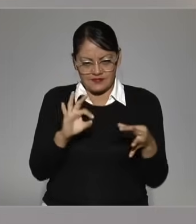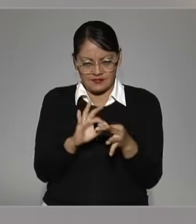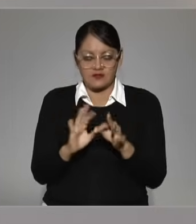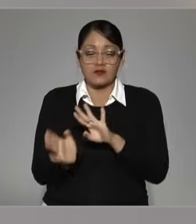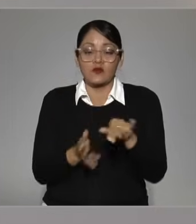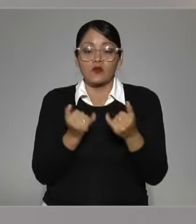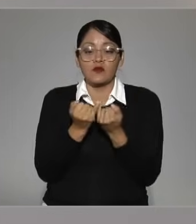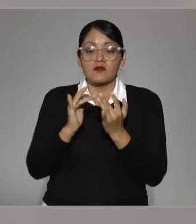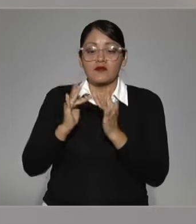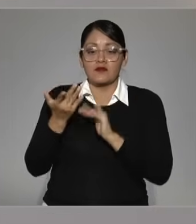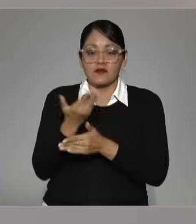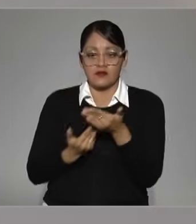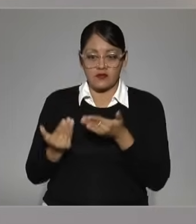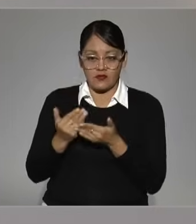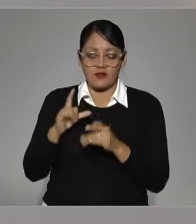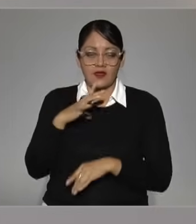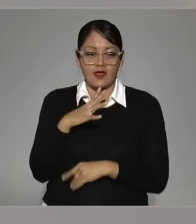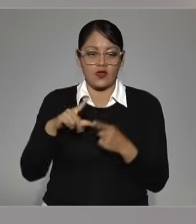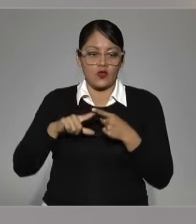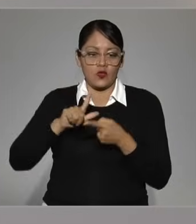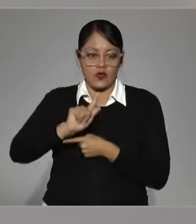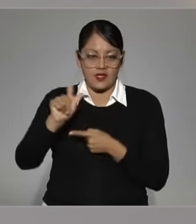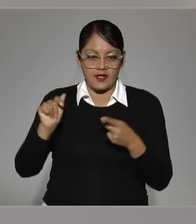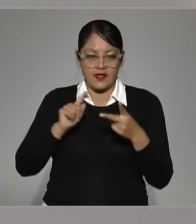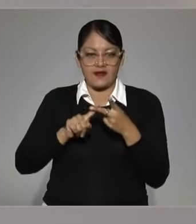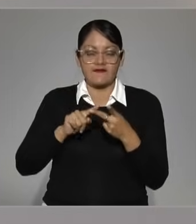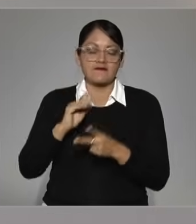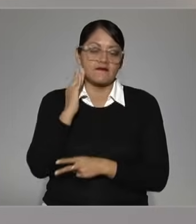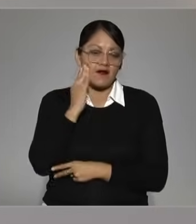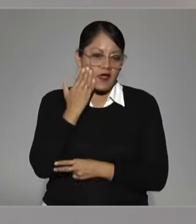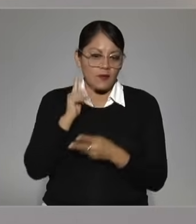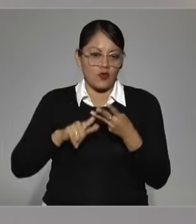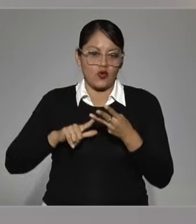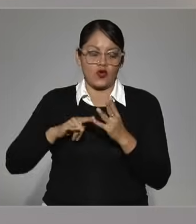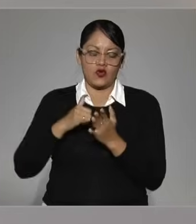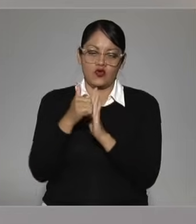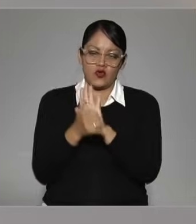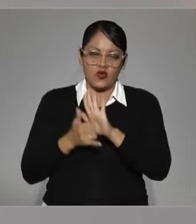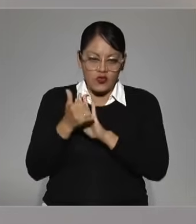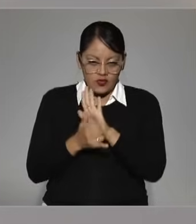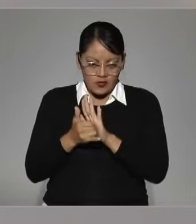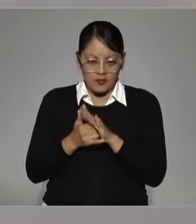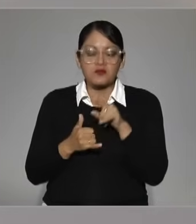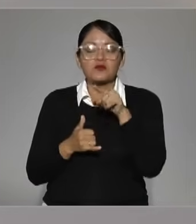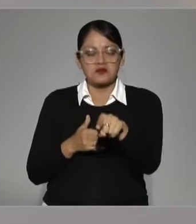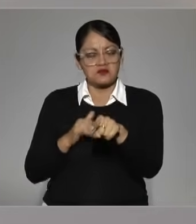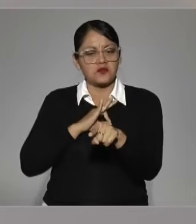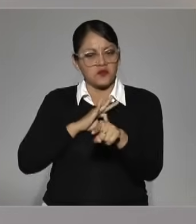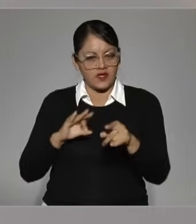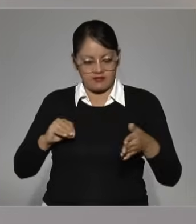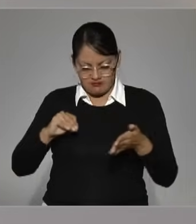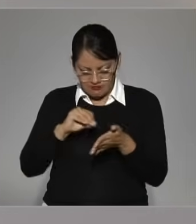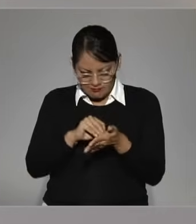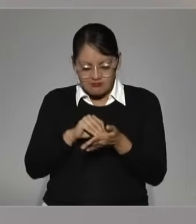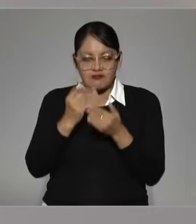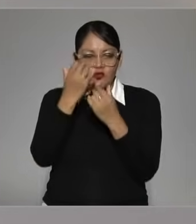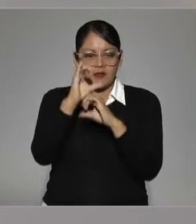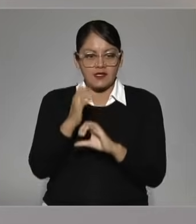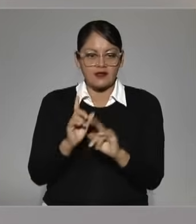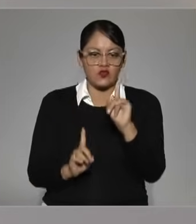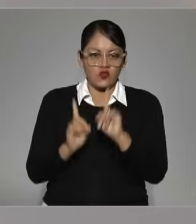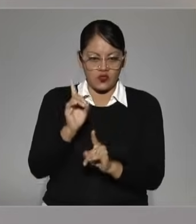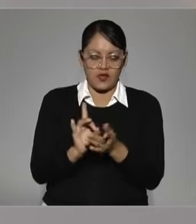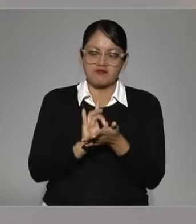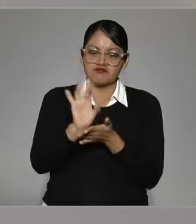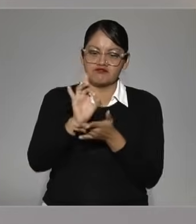también, a través de Twitter, de Facebook y de YouTube, usted puede entrar ahí y escribir sus dudas, comentarios y los vamos a hacer